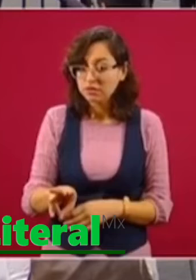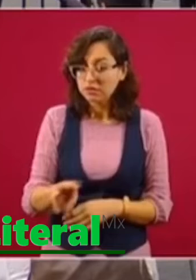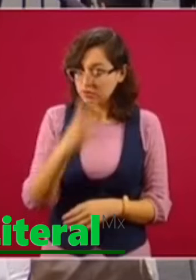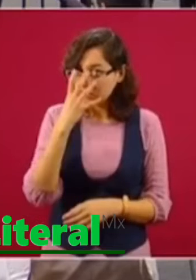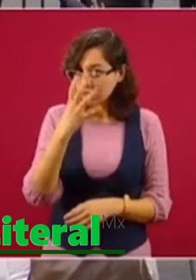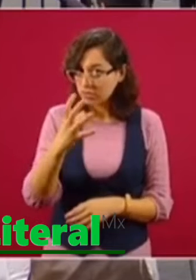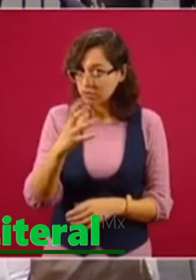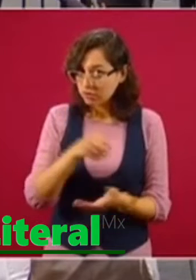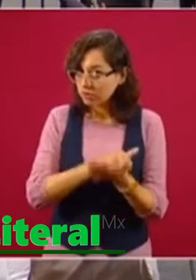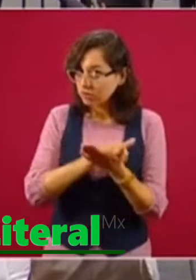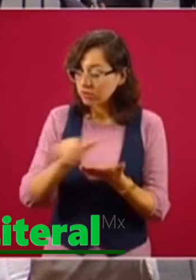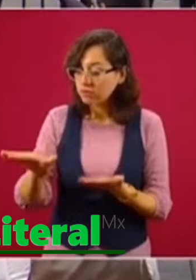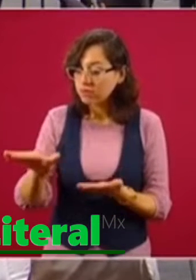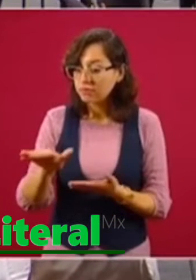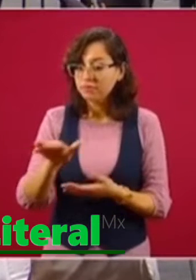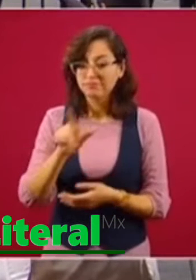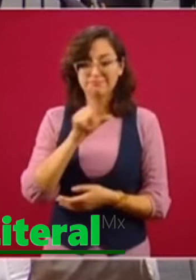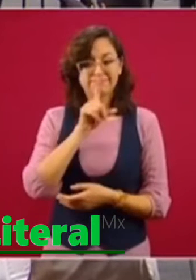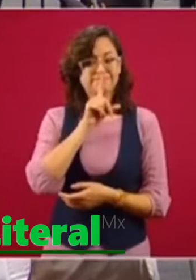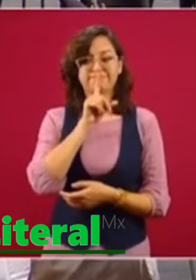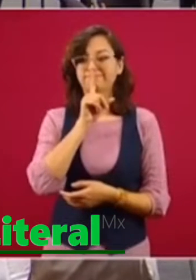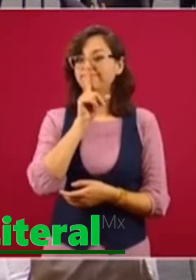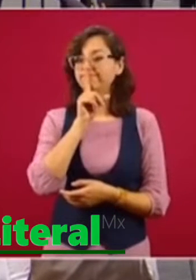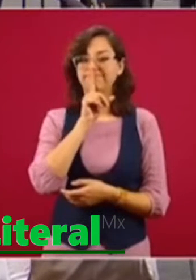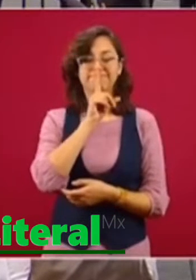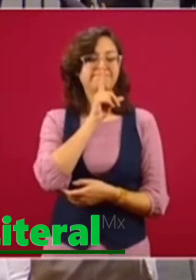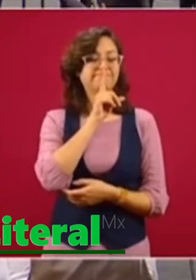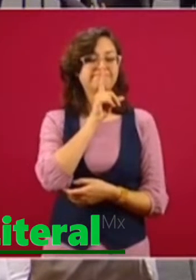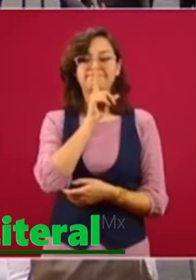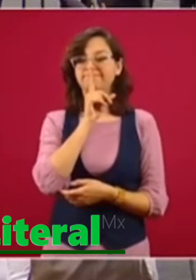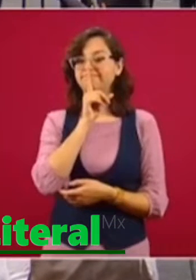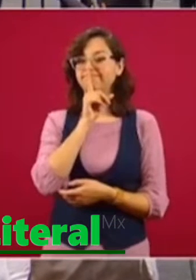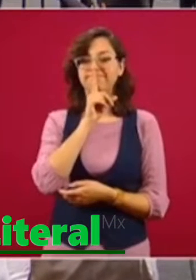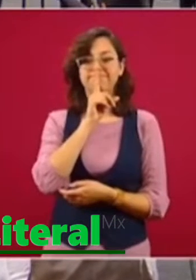empleados, los trabajadores,